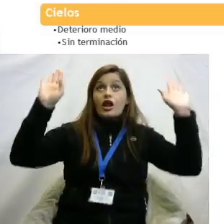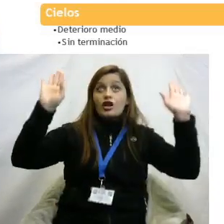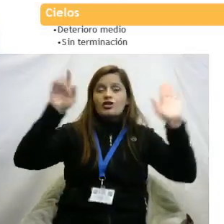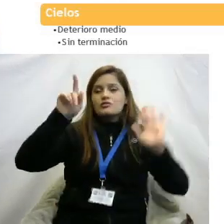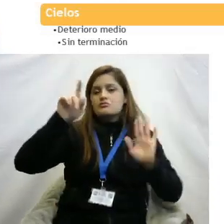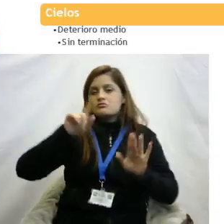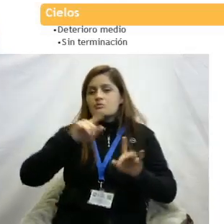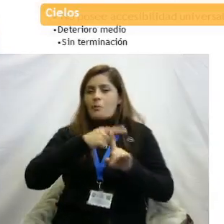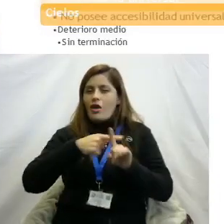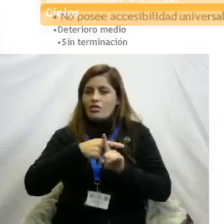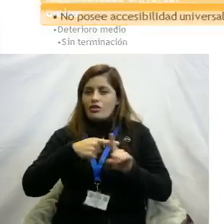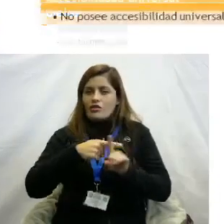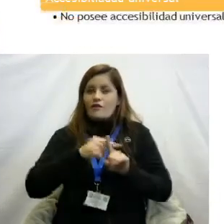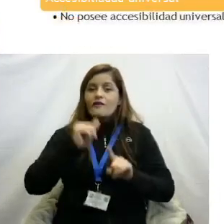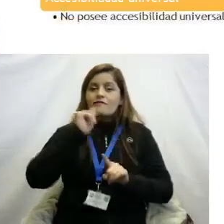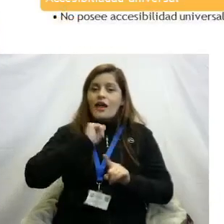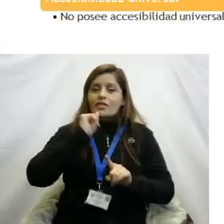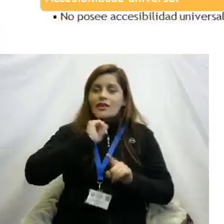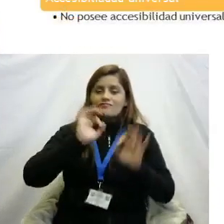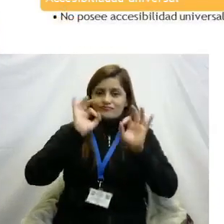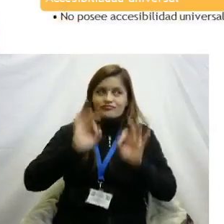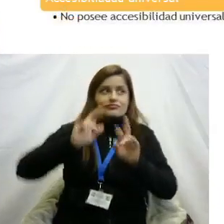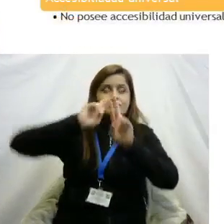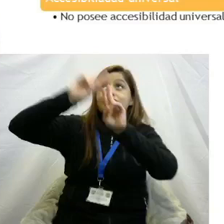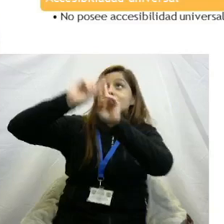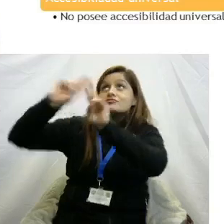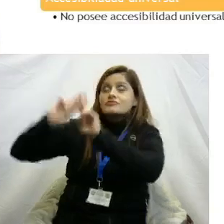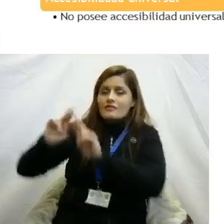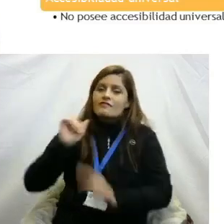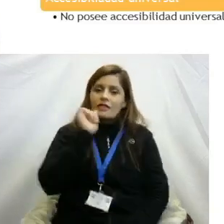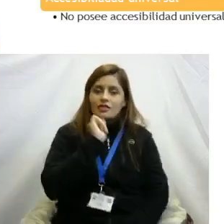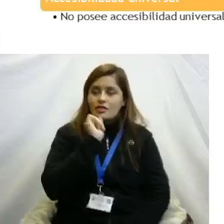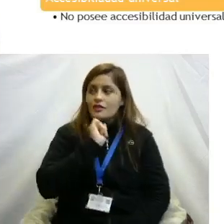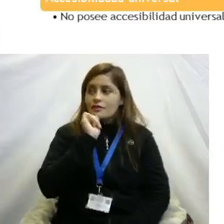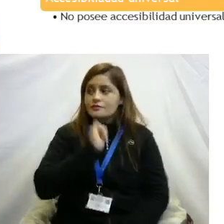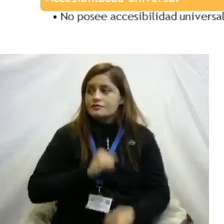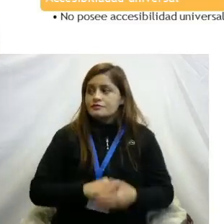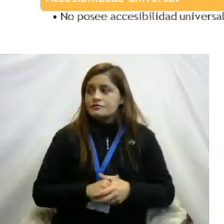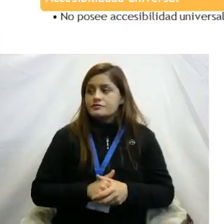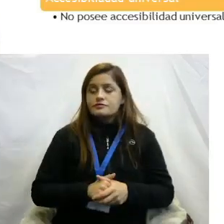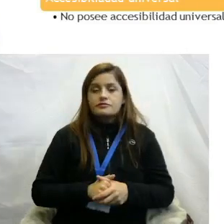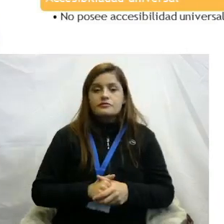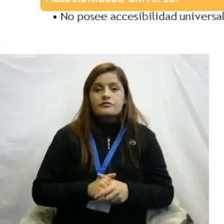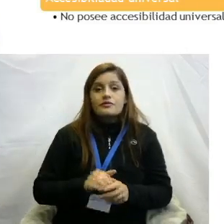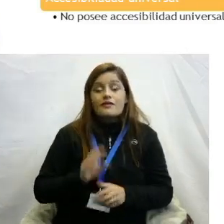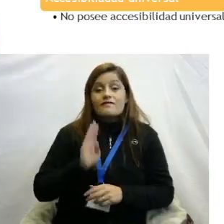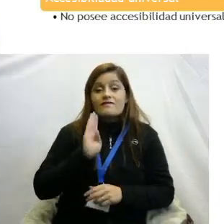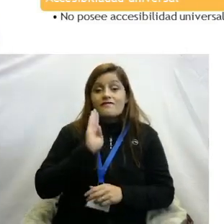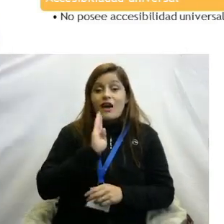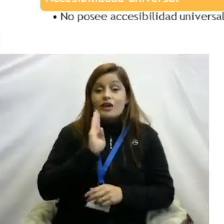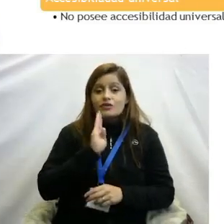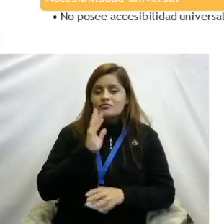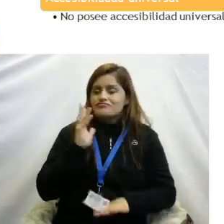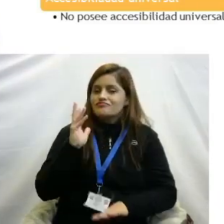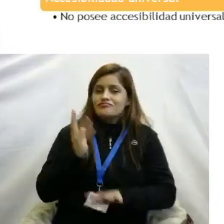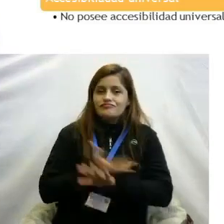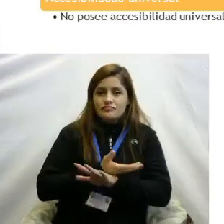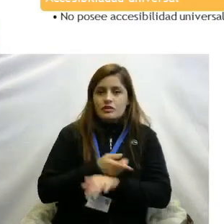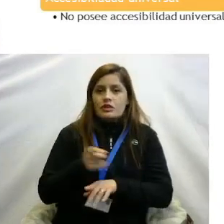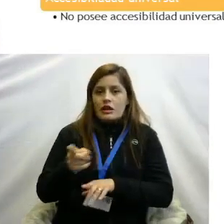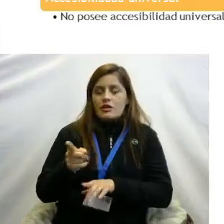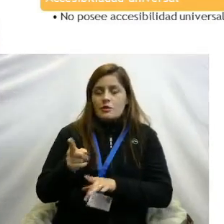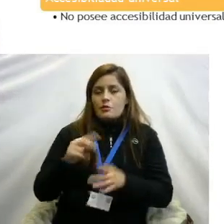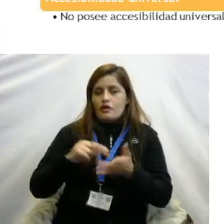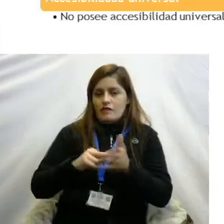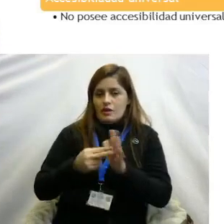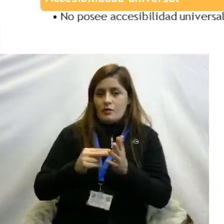sin terminaciones. En este caso, bueno, la situación actual es que los baños están con un deterioro medio, incluso